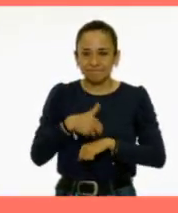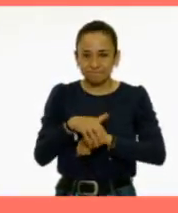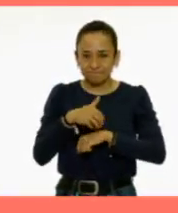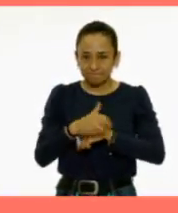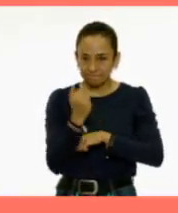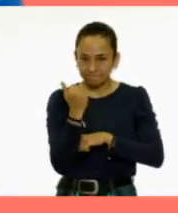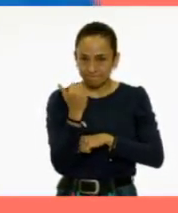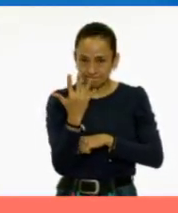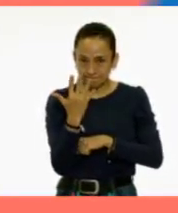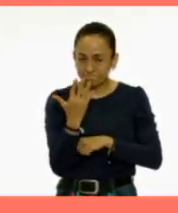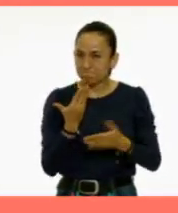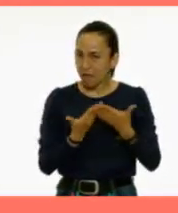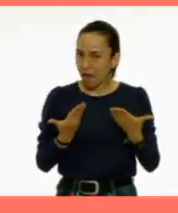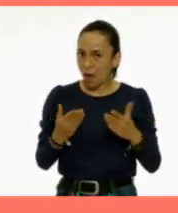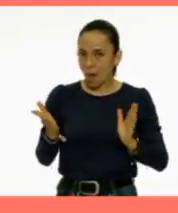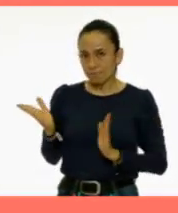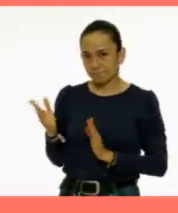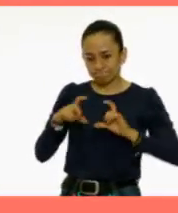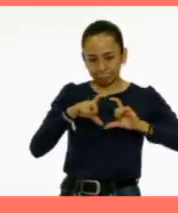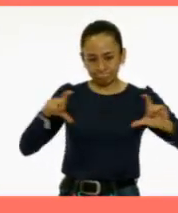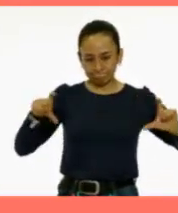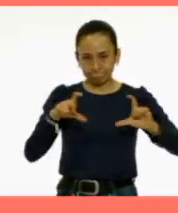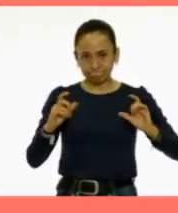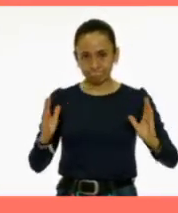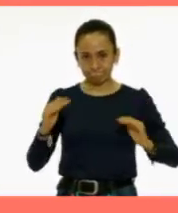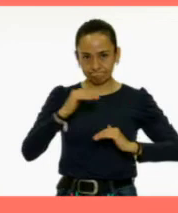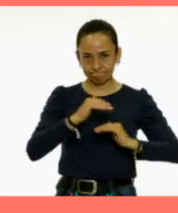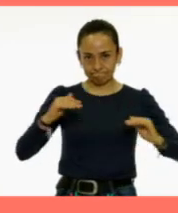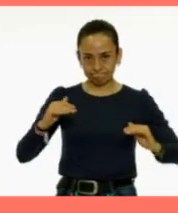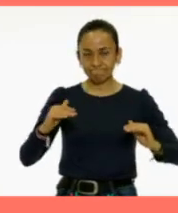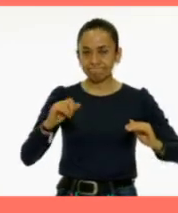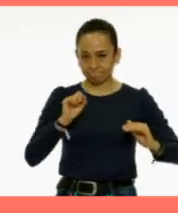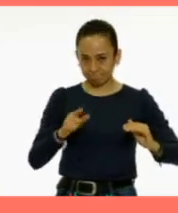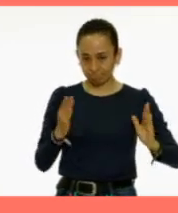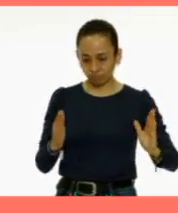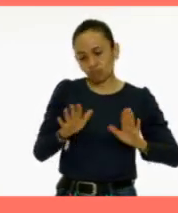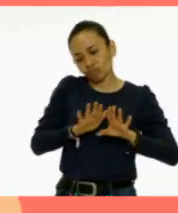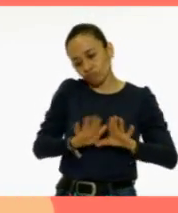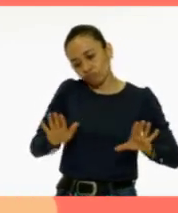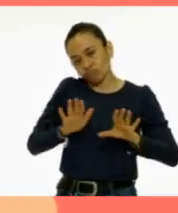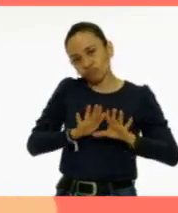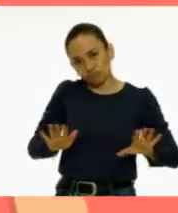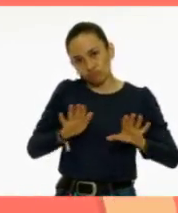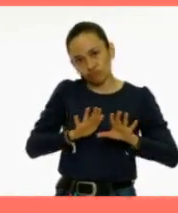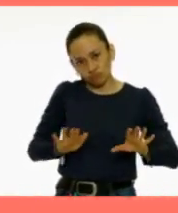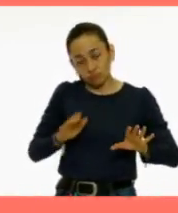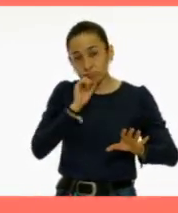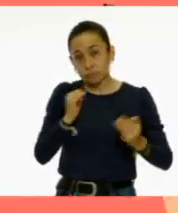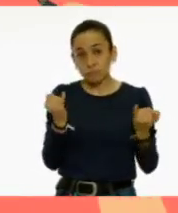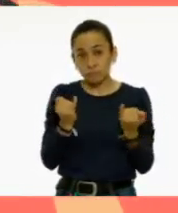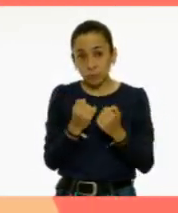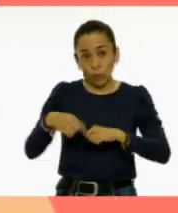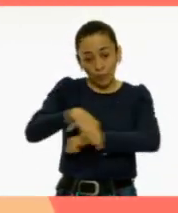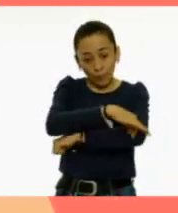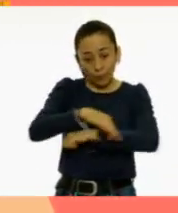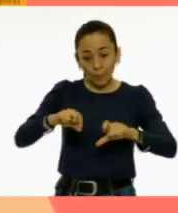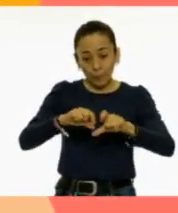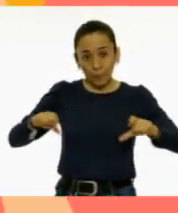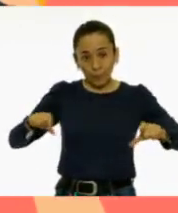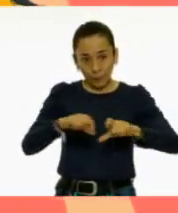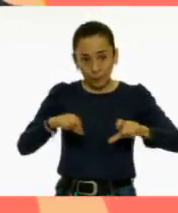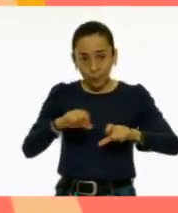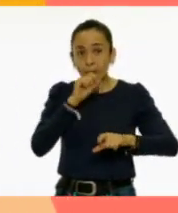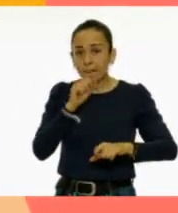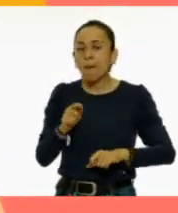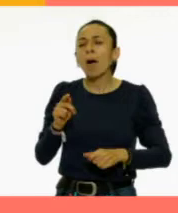5. Ahora tenemos un pequeño pedazo de playera. Estira a lo ancho y con ayuda de la regla, mide y marca con